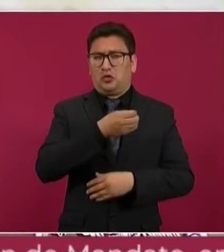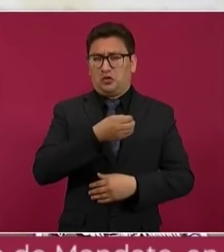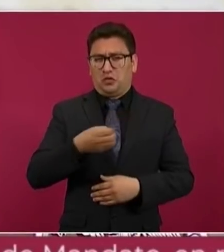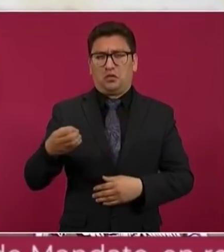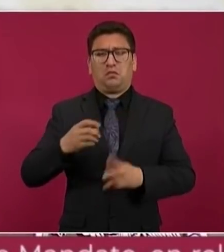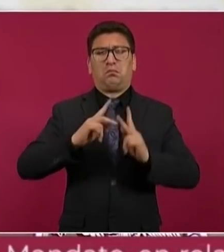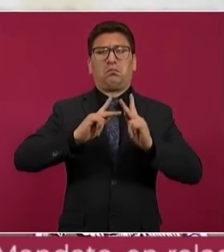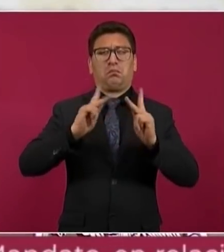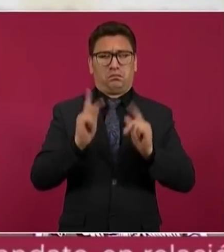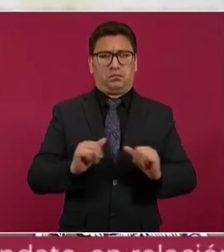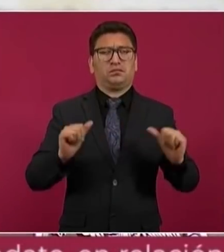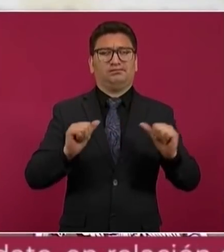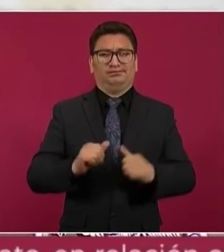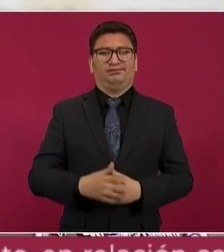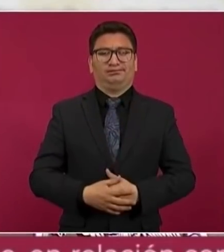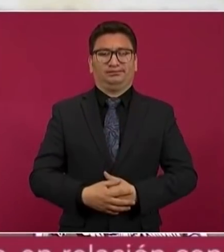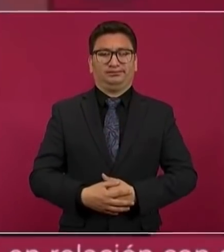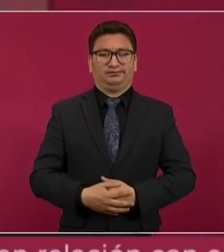pacífica.